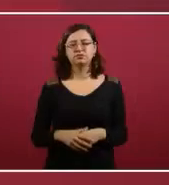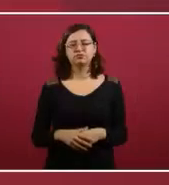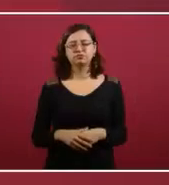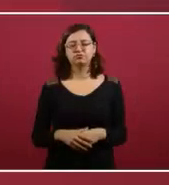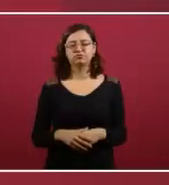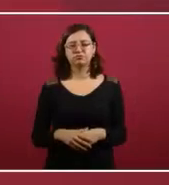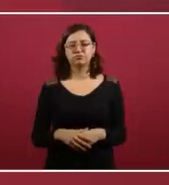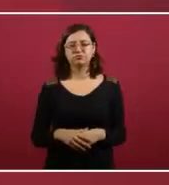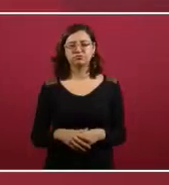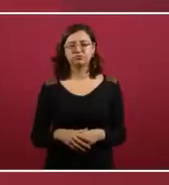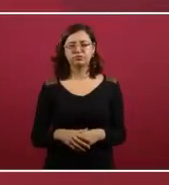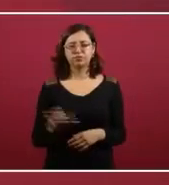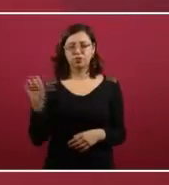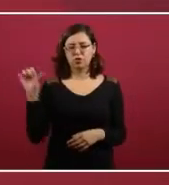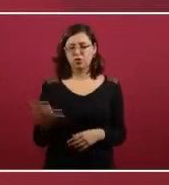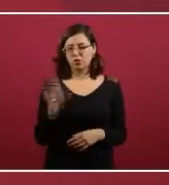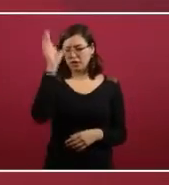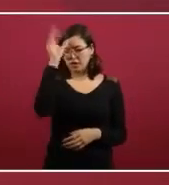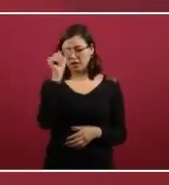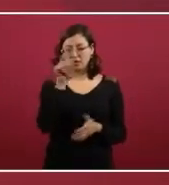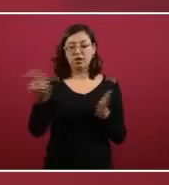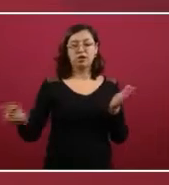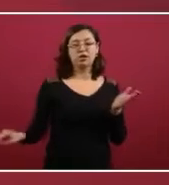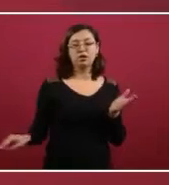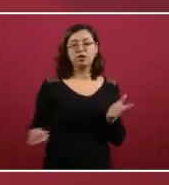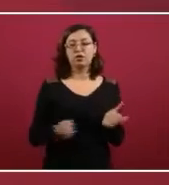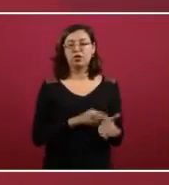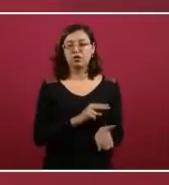estemos firmando este acuerdo,